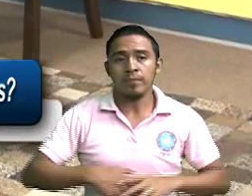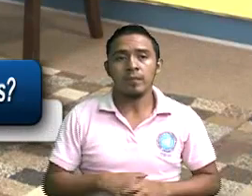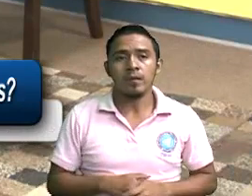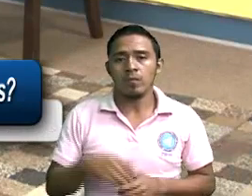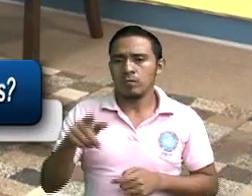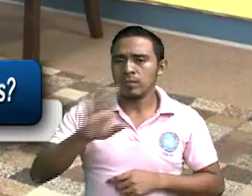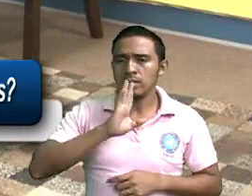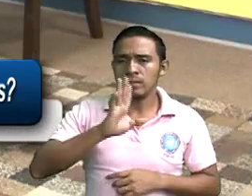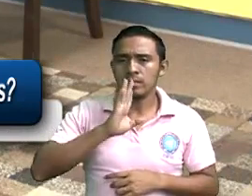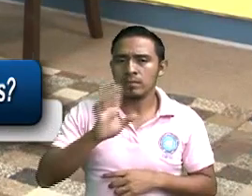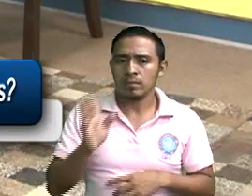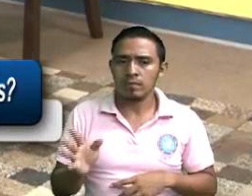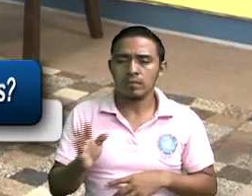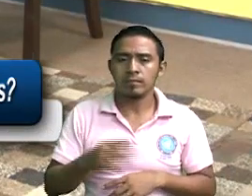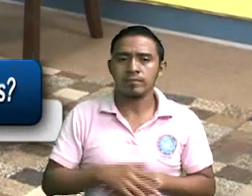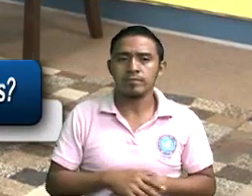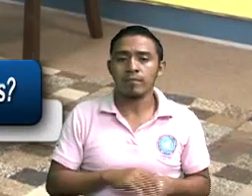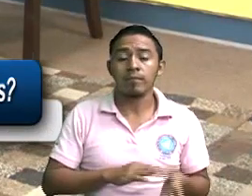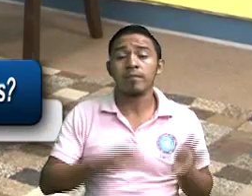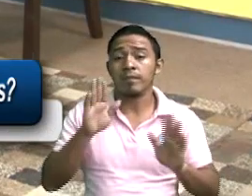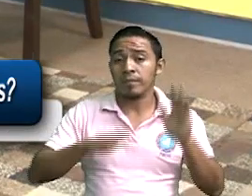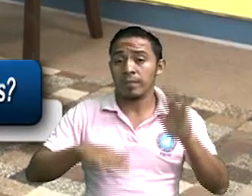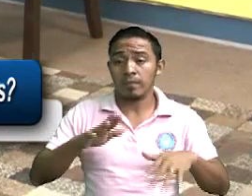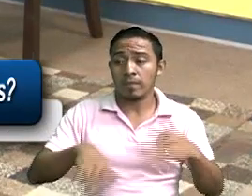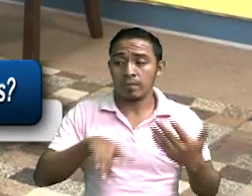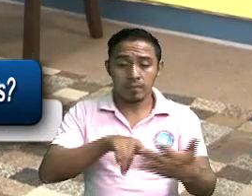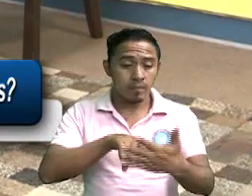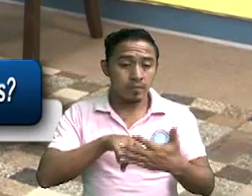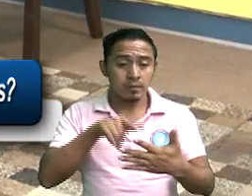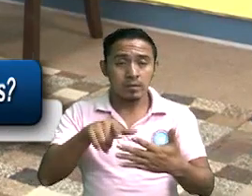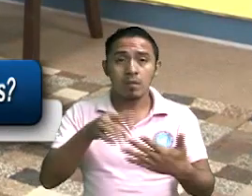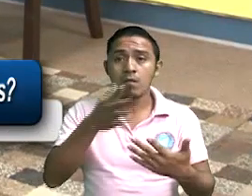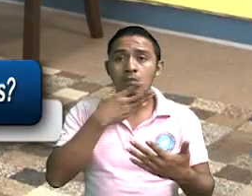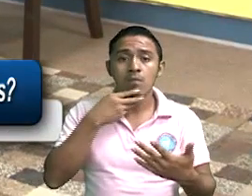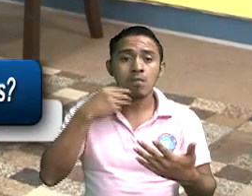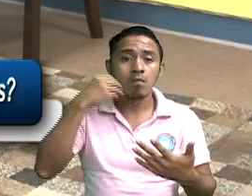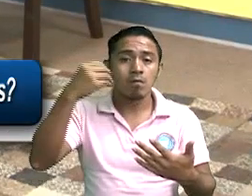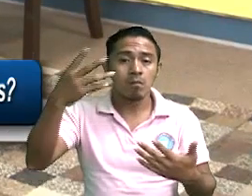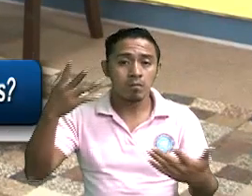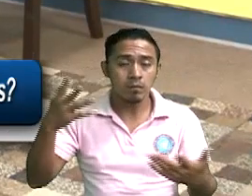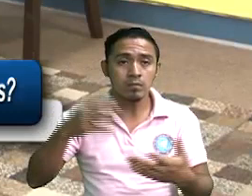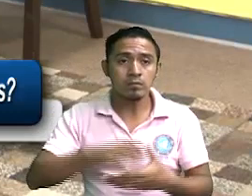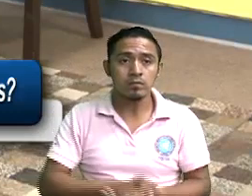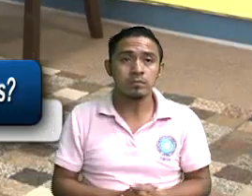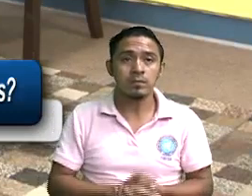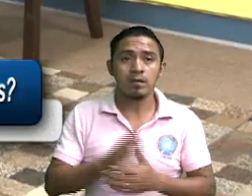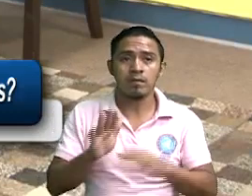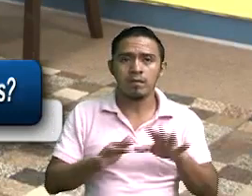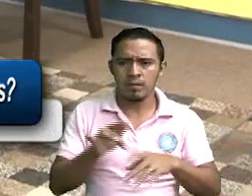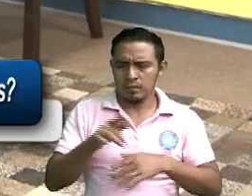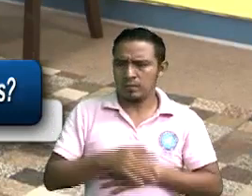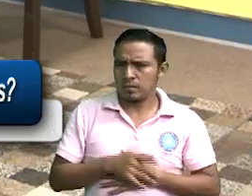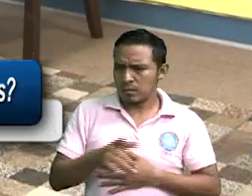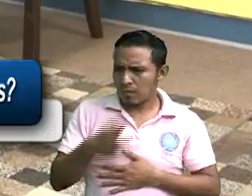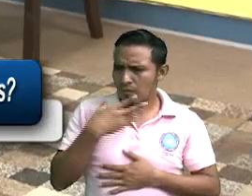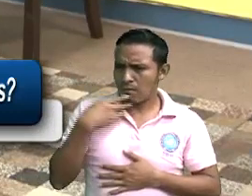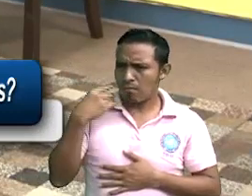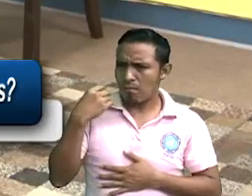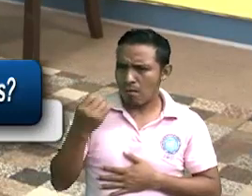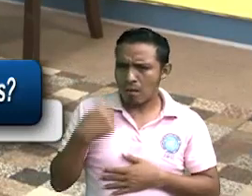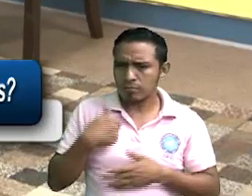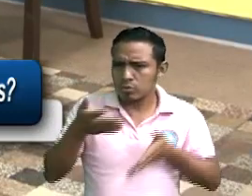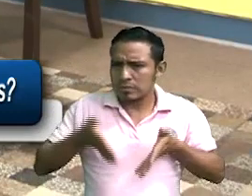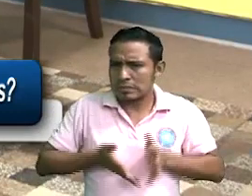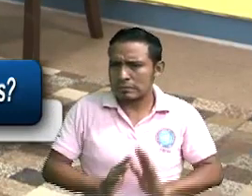que usted decía, los que muchas veces se presentan en jóvenes, y dice, a veces nosotros decimos, y ahí, chavalo,